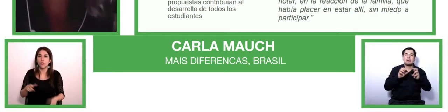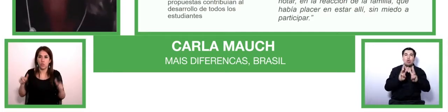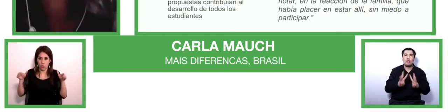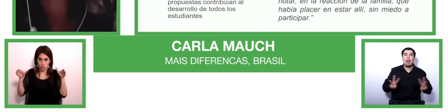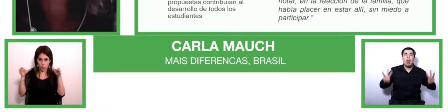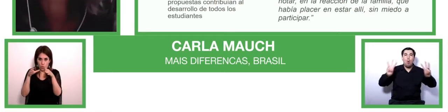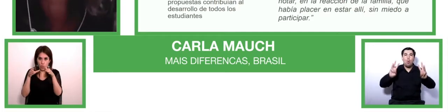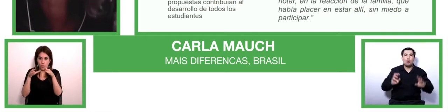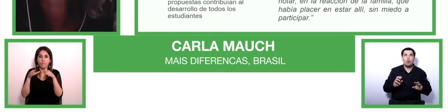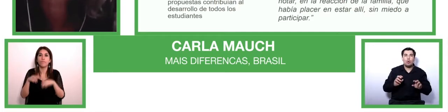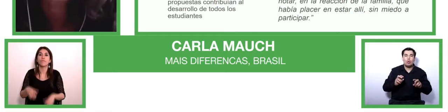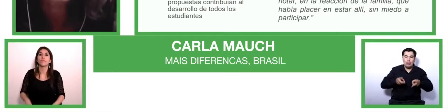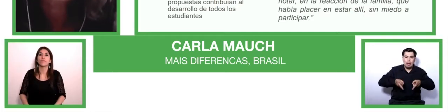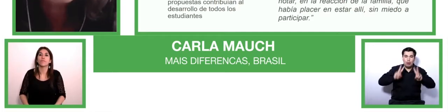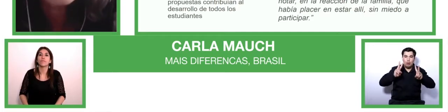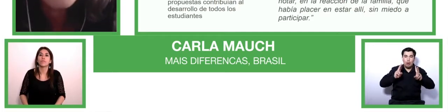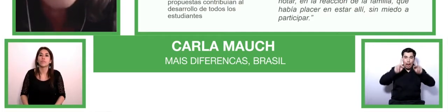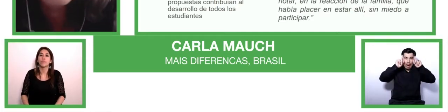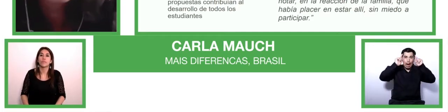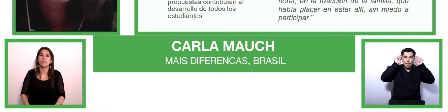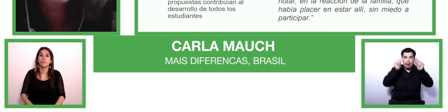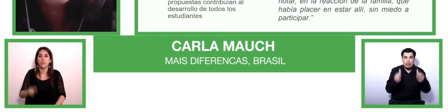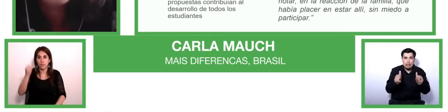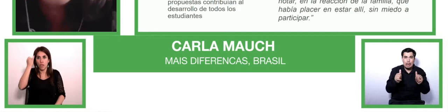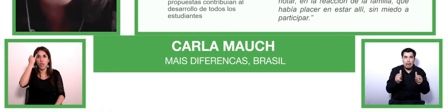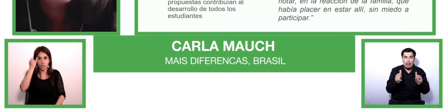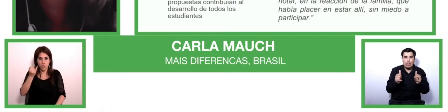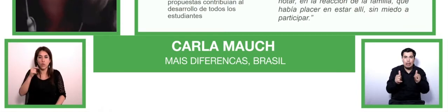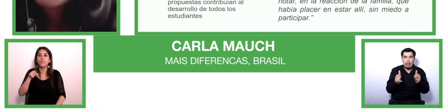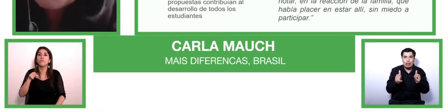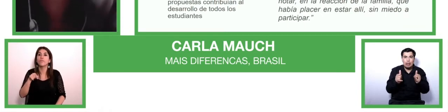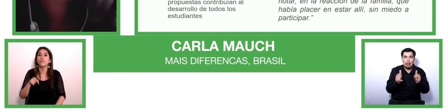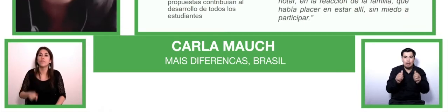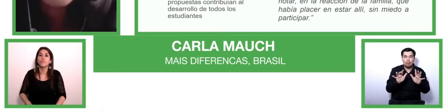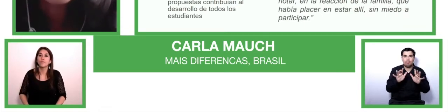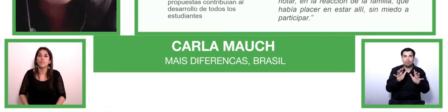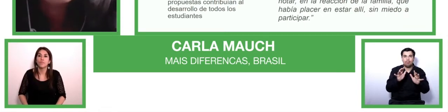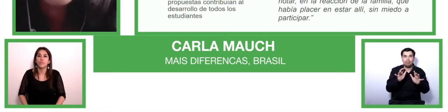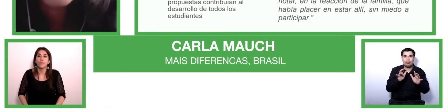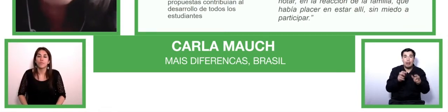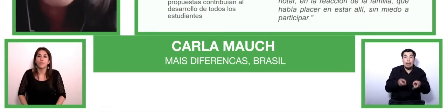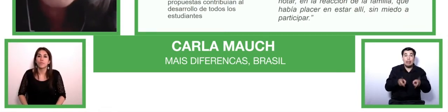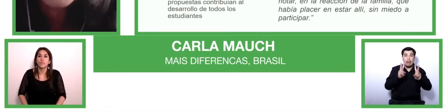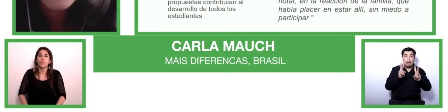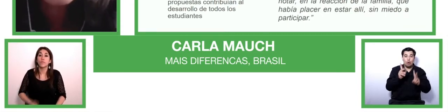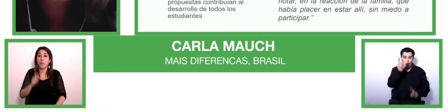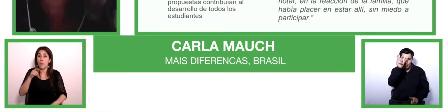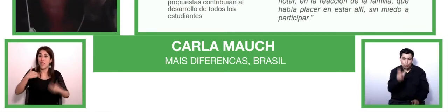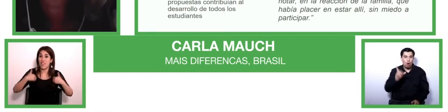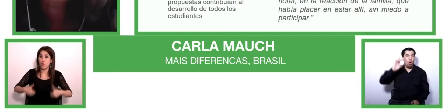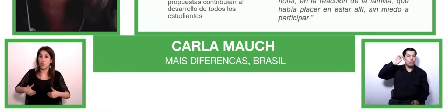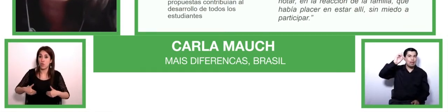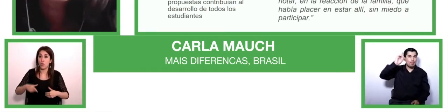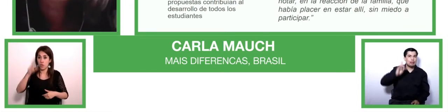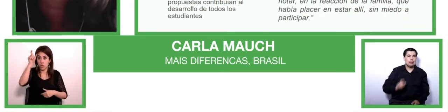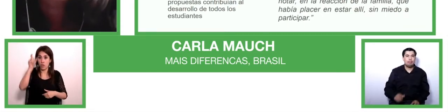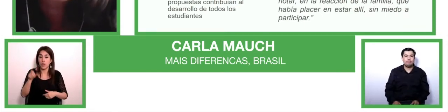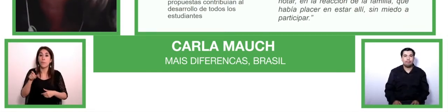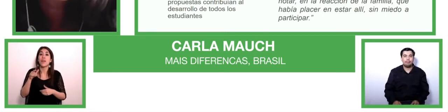ONU, de los derechos de la capacidad, de los derechos de las personas con discapacidad,